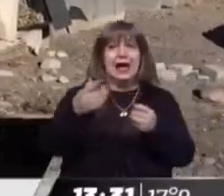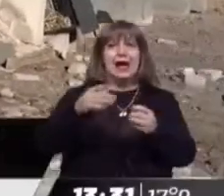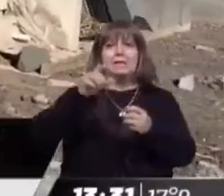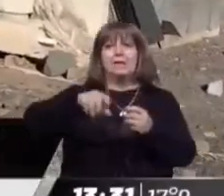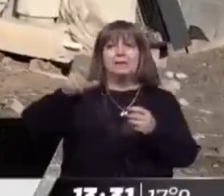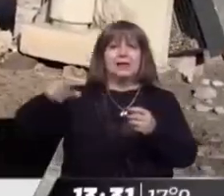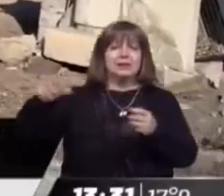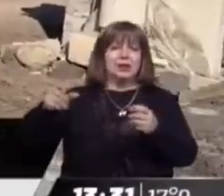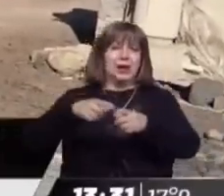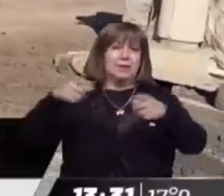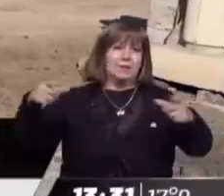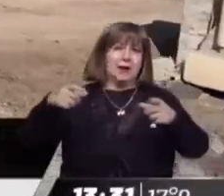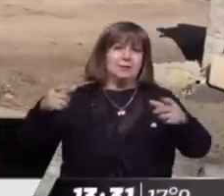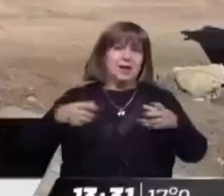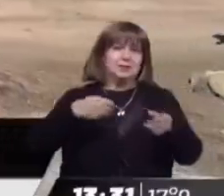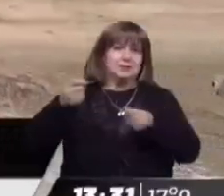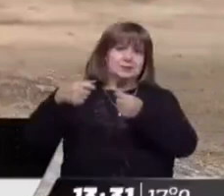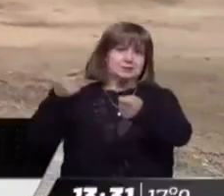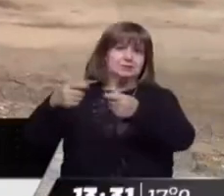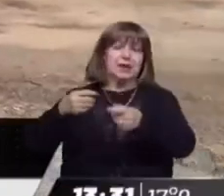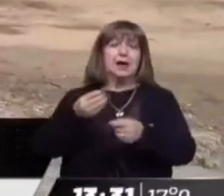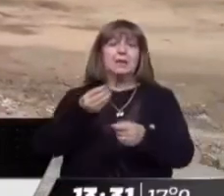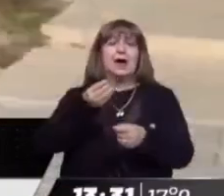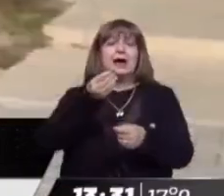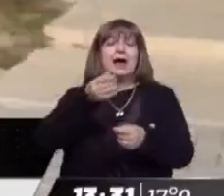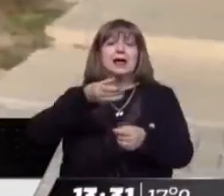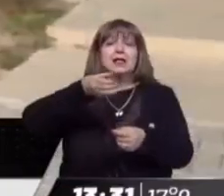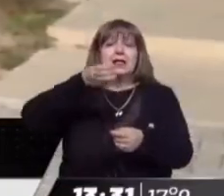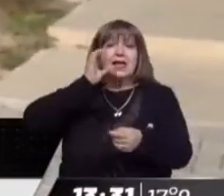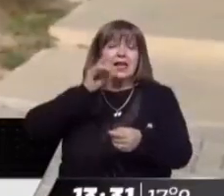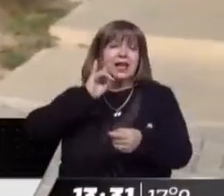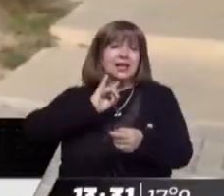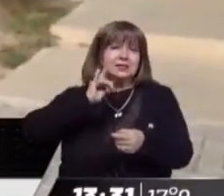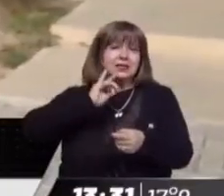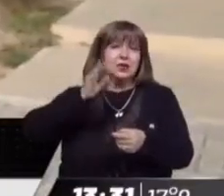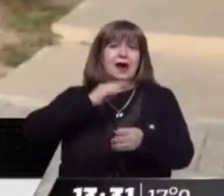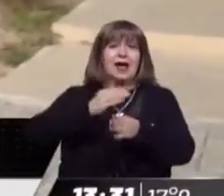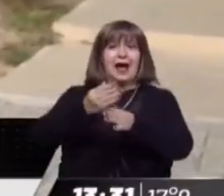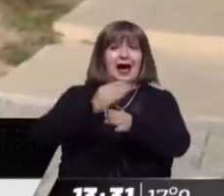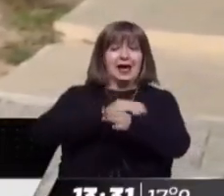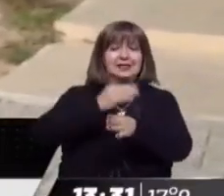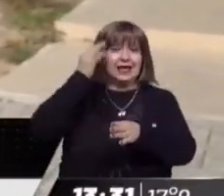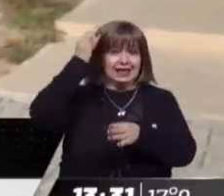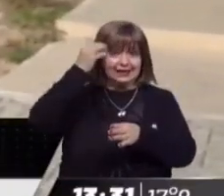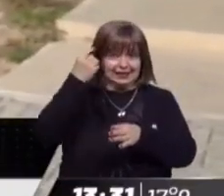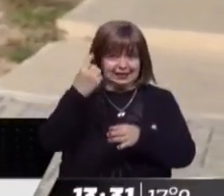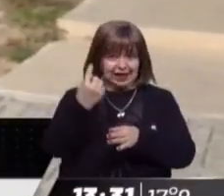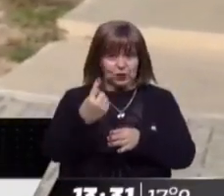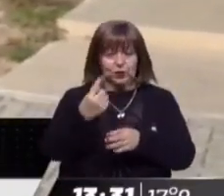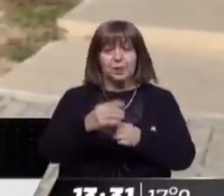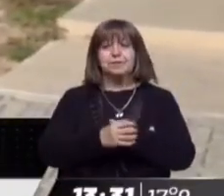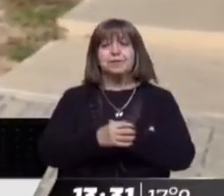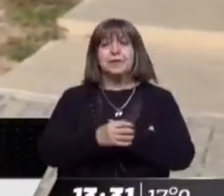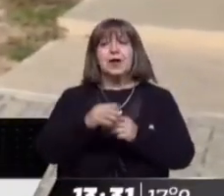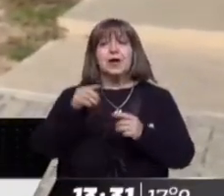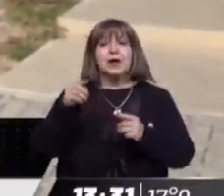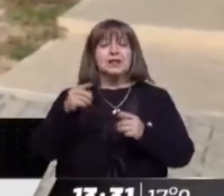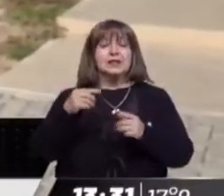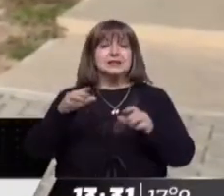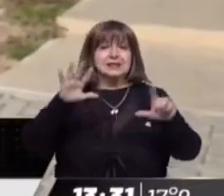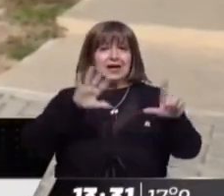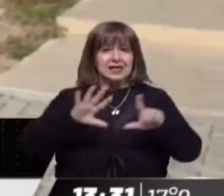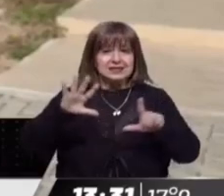ampliando comedores y merenderos que se suman a esto. CONINT tiene en la provincia 7 centros que están